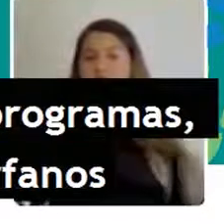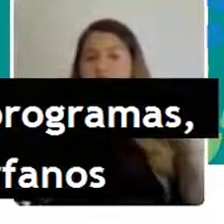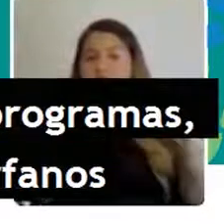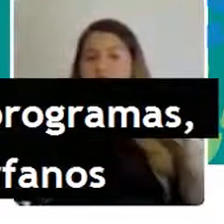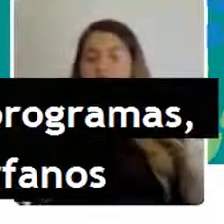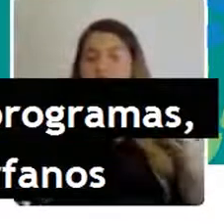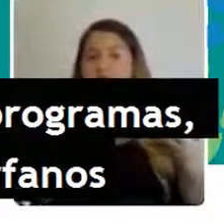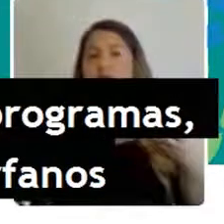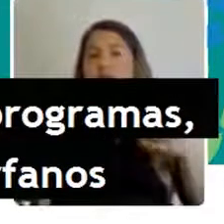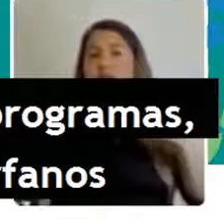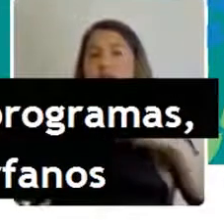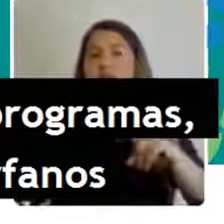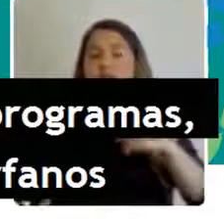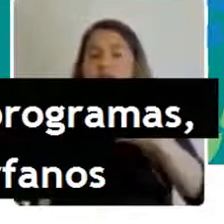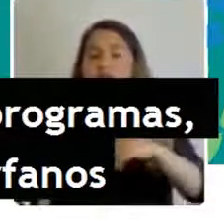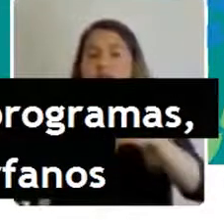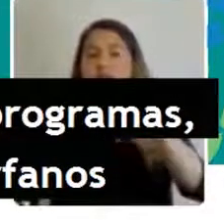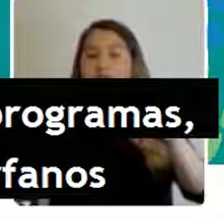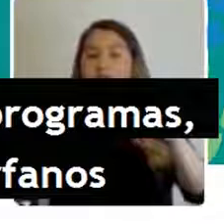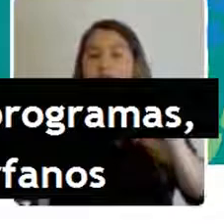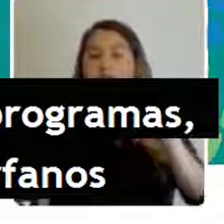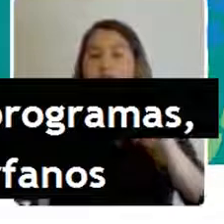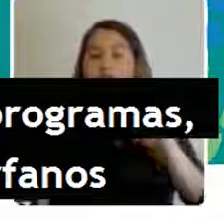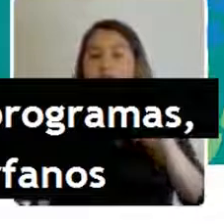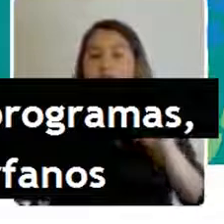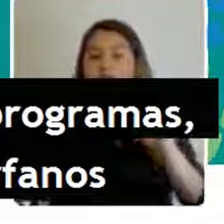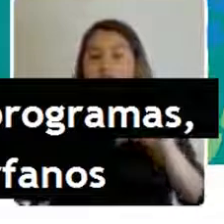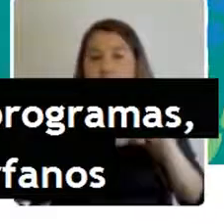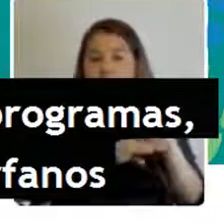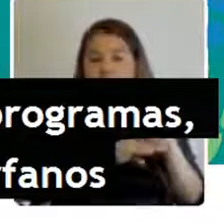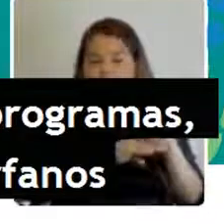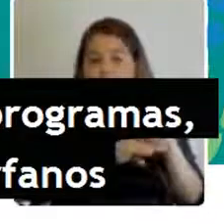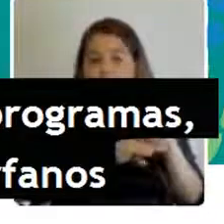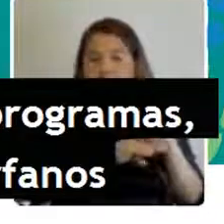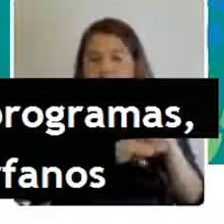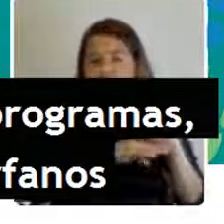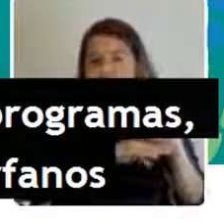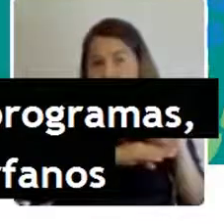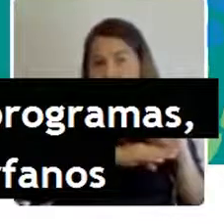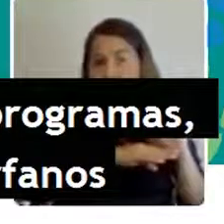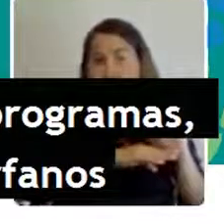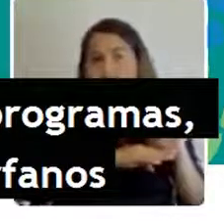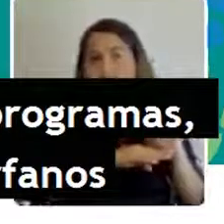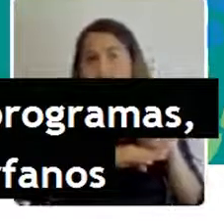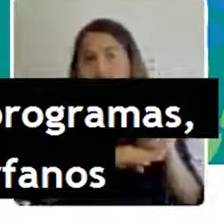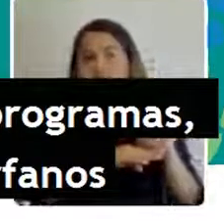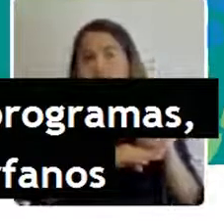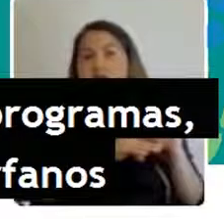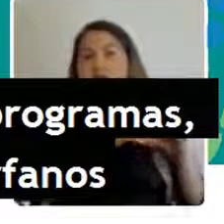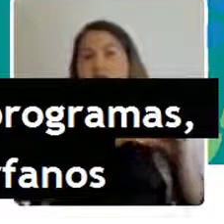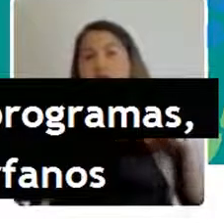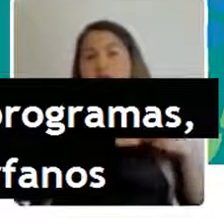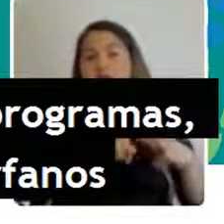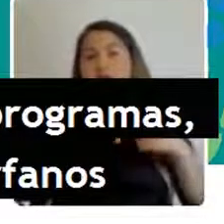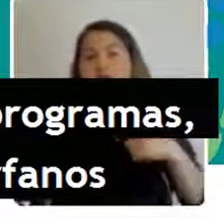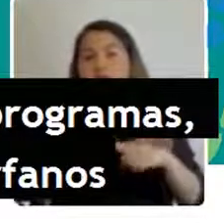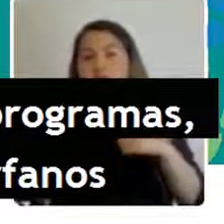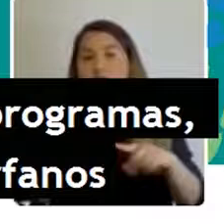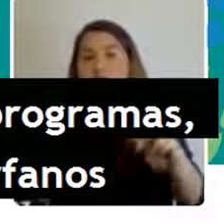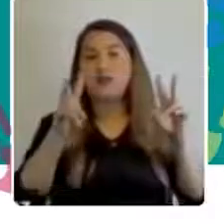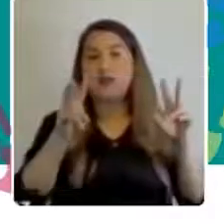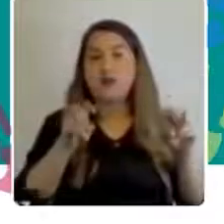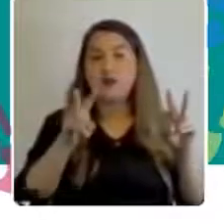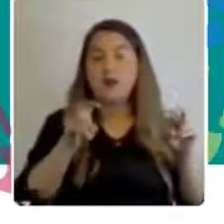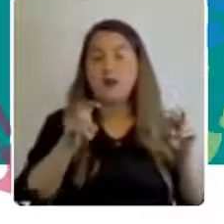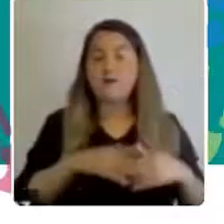programas. Y en la medida de utilización de los diversos programas, especialmente el de drogas